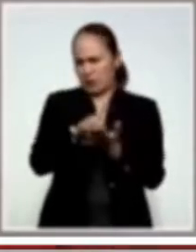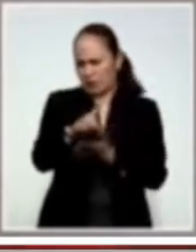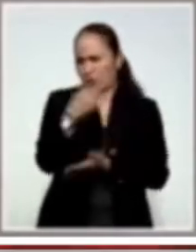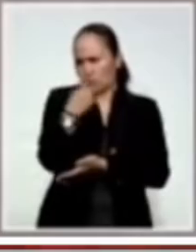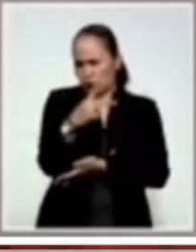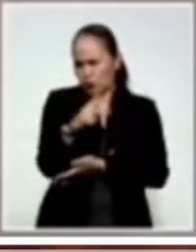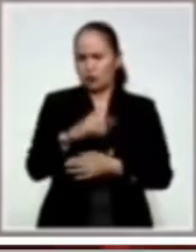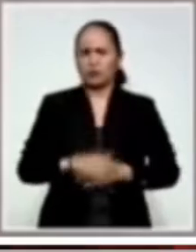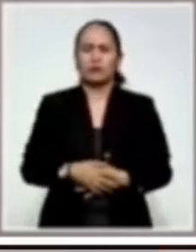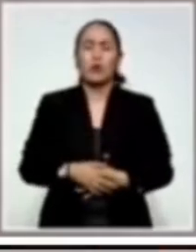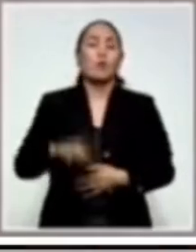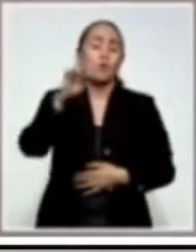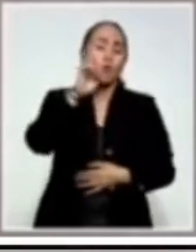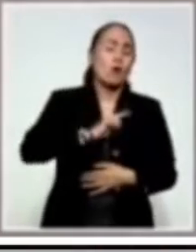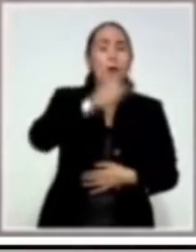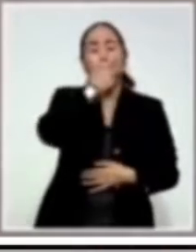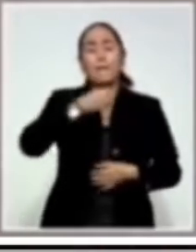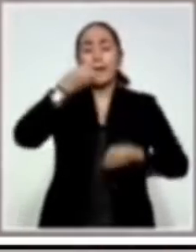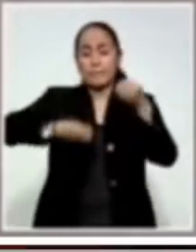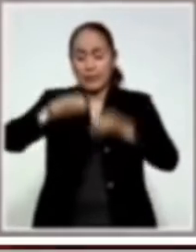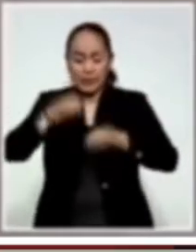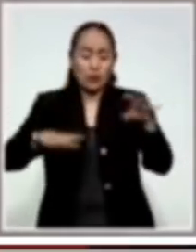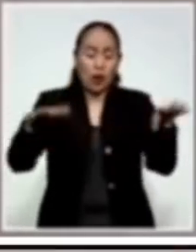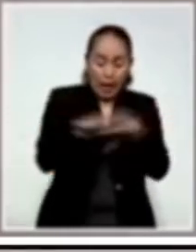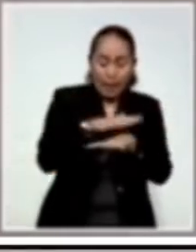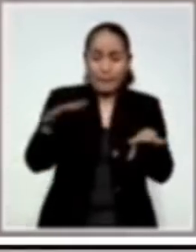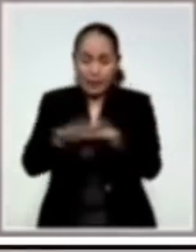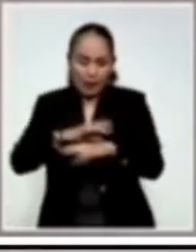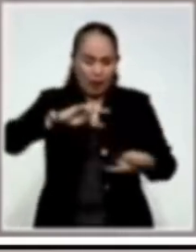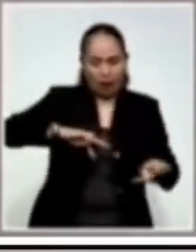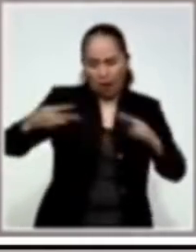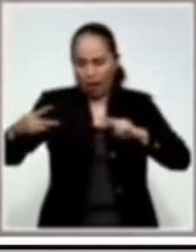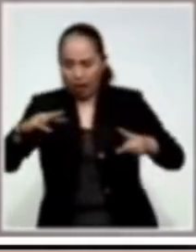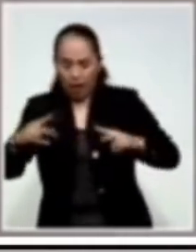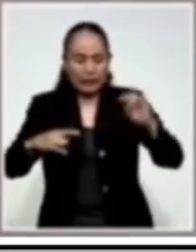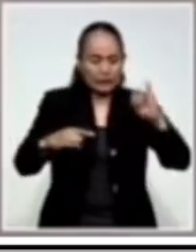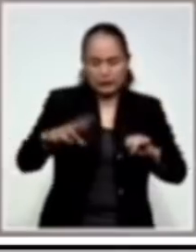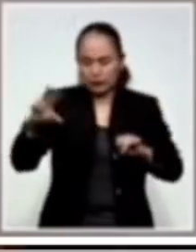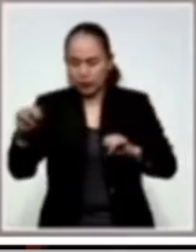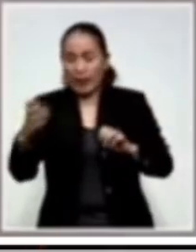Que cambiemos las ministras y ministros de voto en una sesión no es infrecuente.